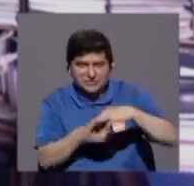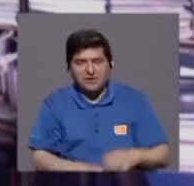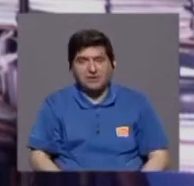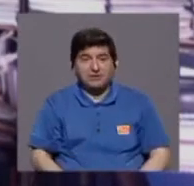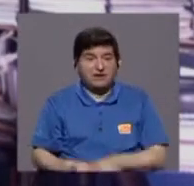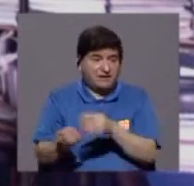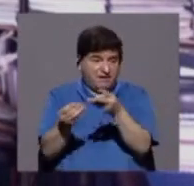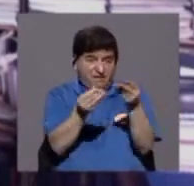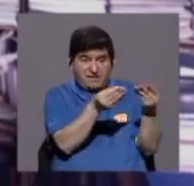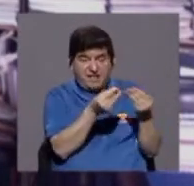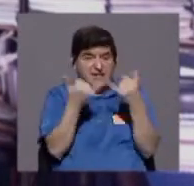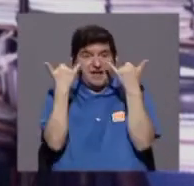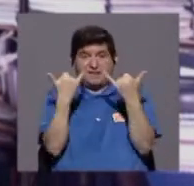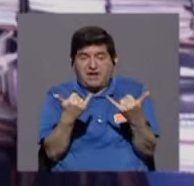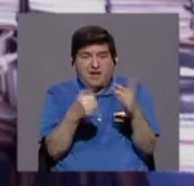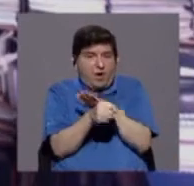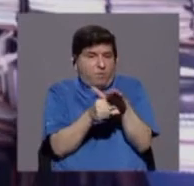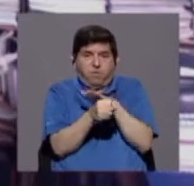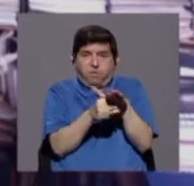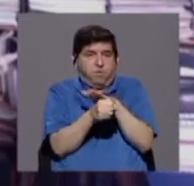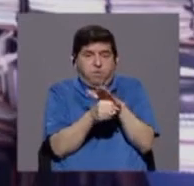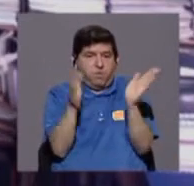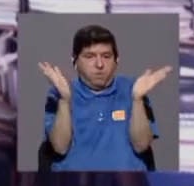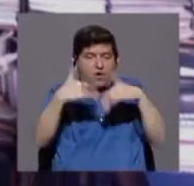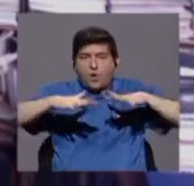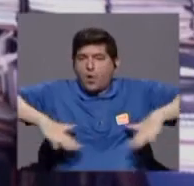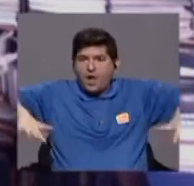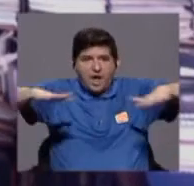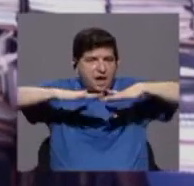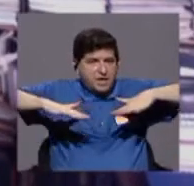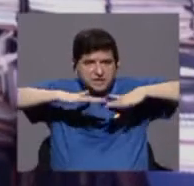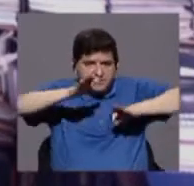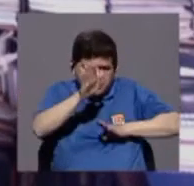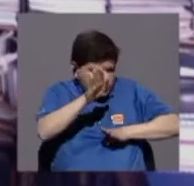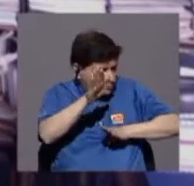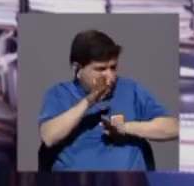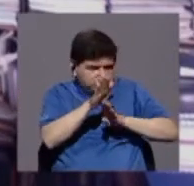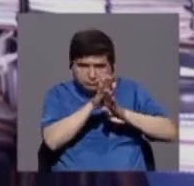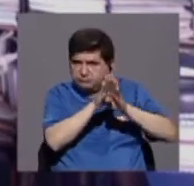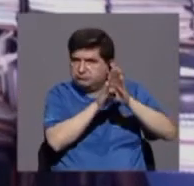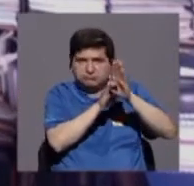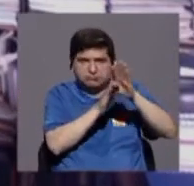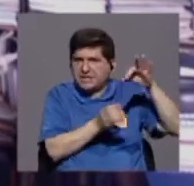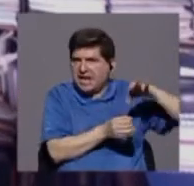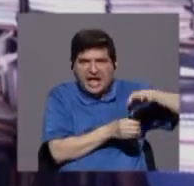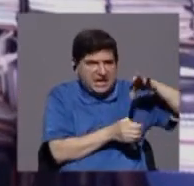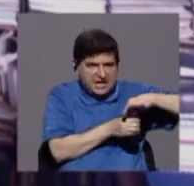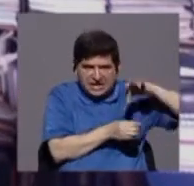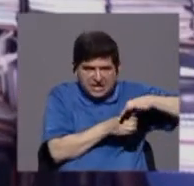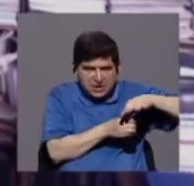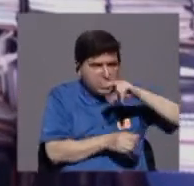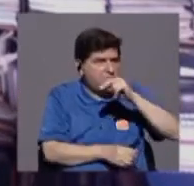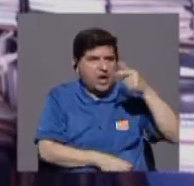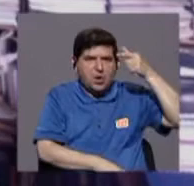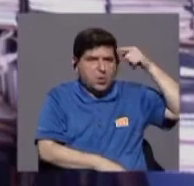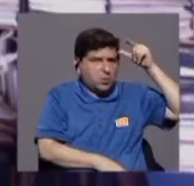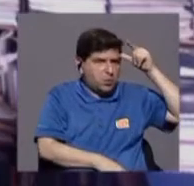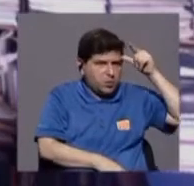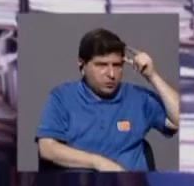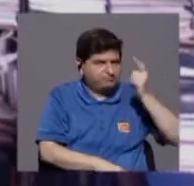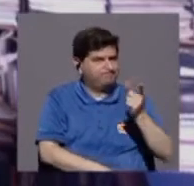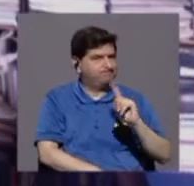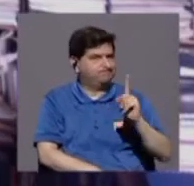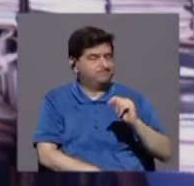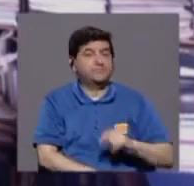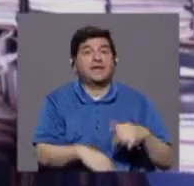realmente se llena, ya no hay mucho más espacio para este desarrollo agrícola y ganadero. Y